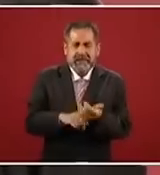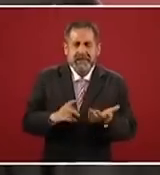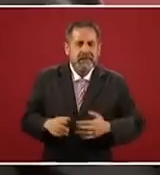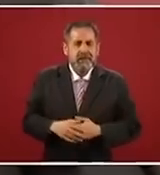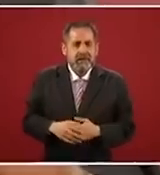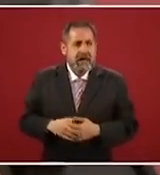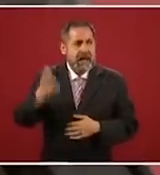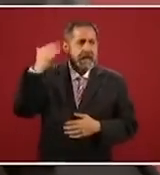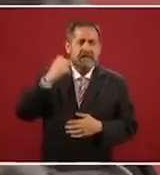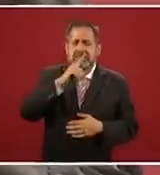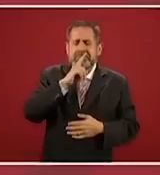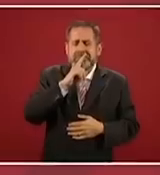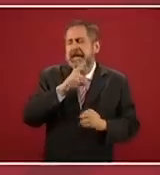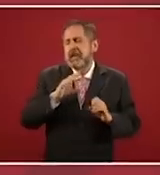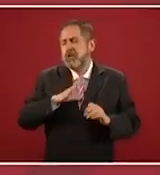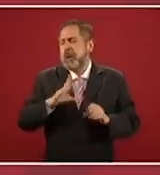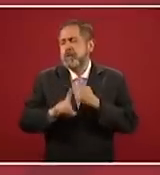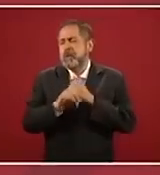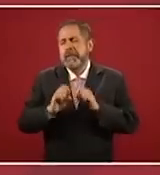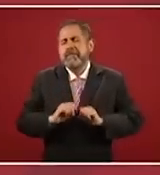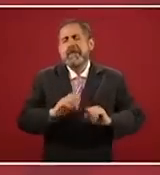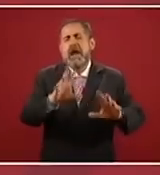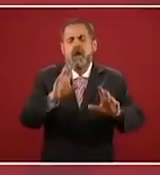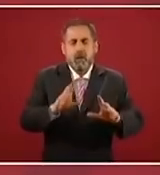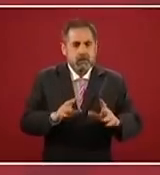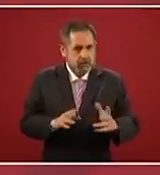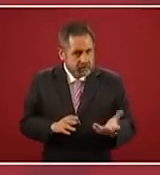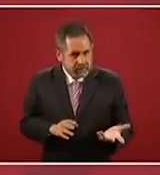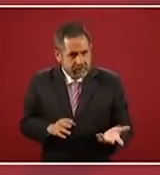no era considerado delito grave la corrupción.